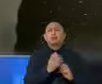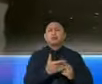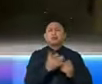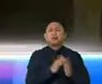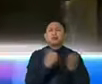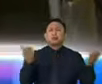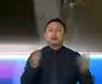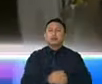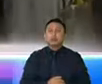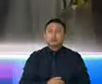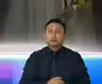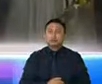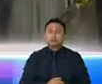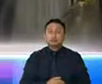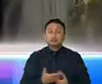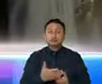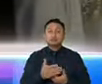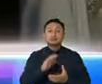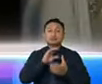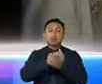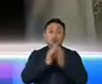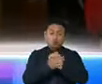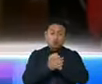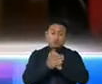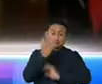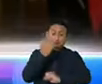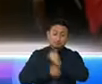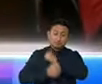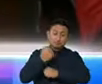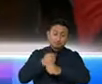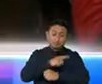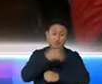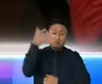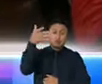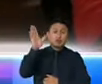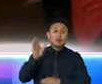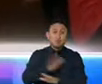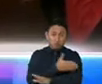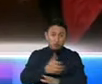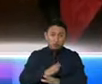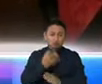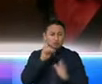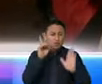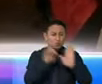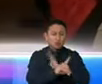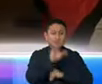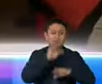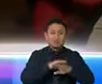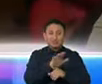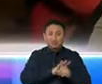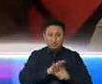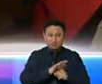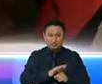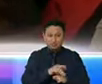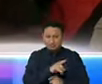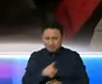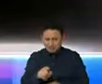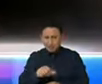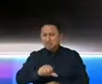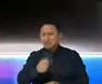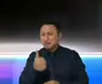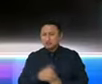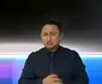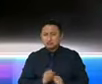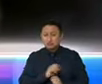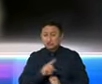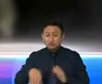de supuesto abuso fue presentada en noviembre del año pasado en contra del profesor de música, pero habrían más irregularidades. Era un